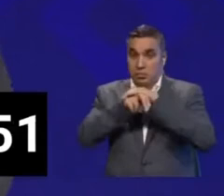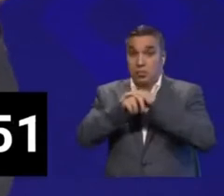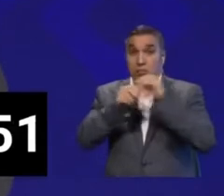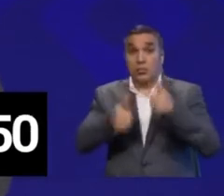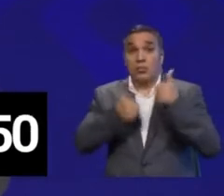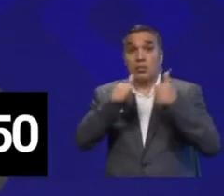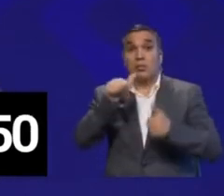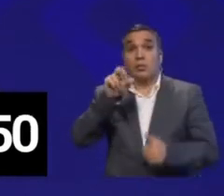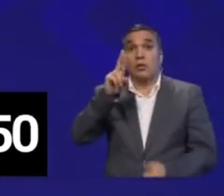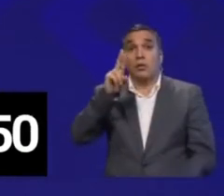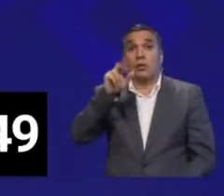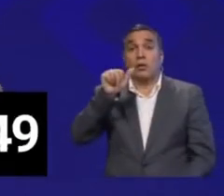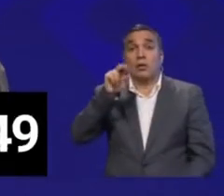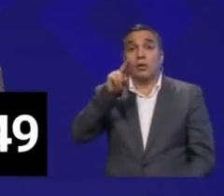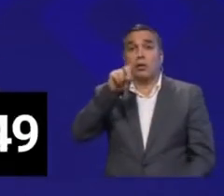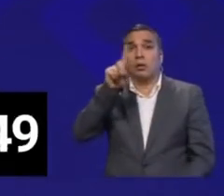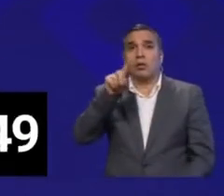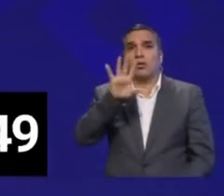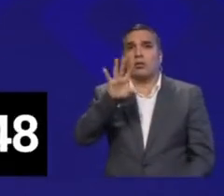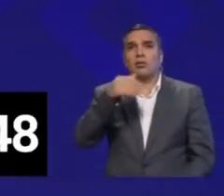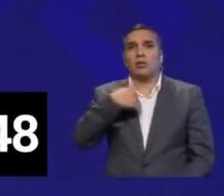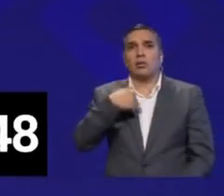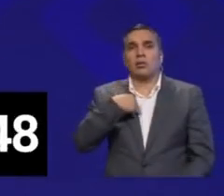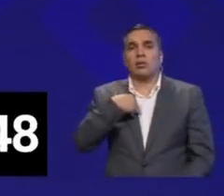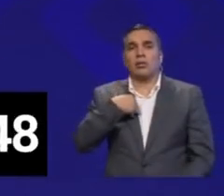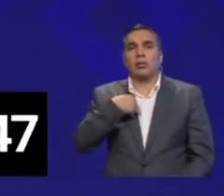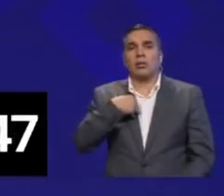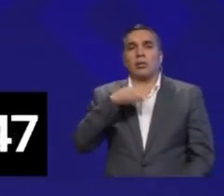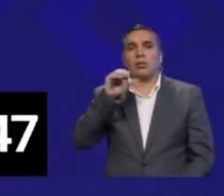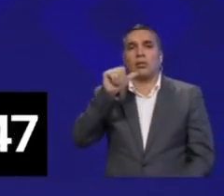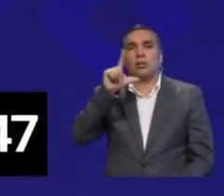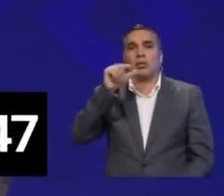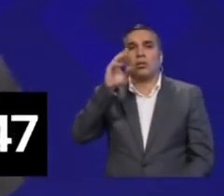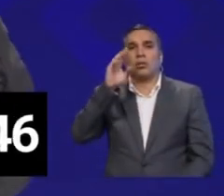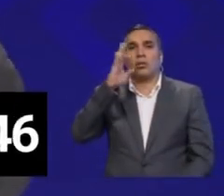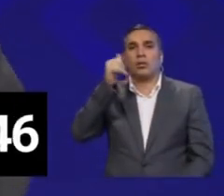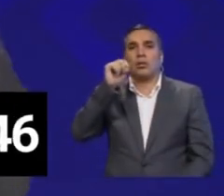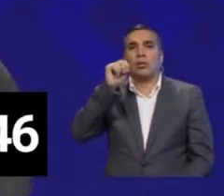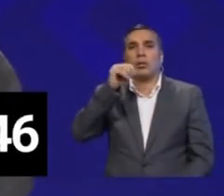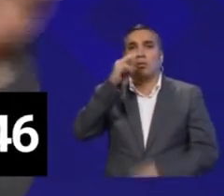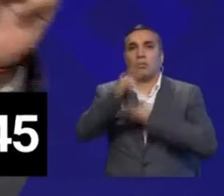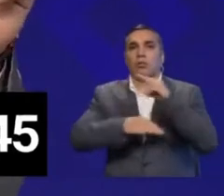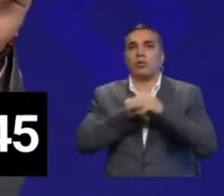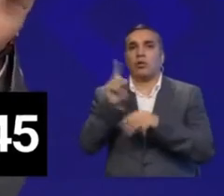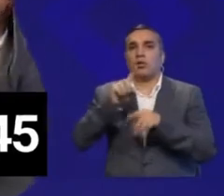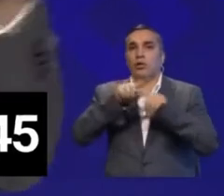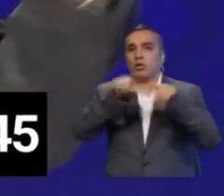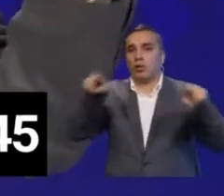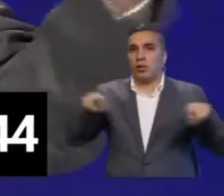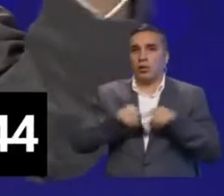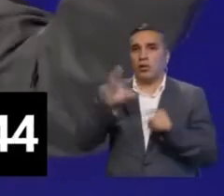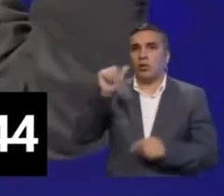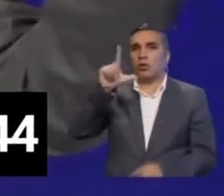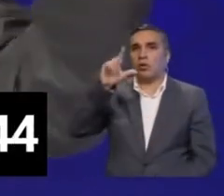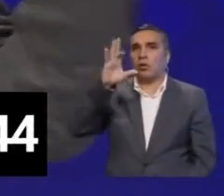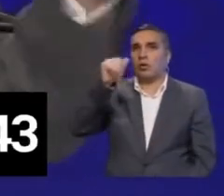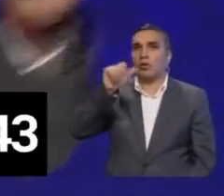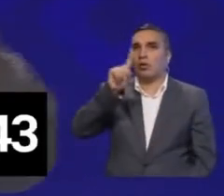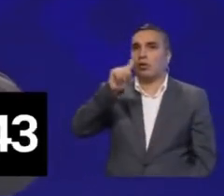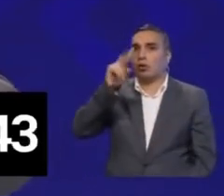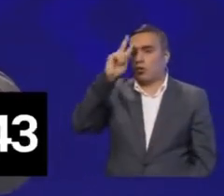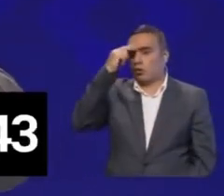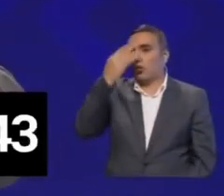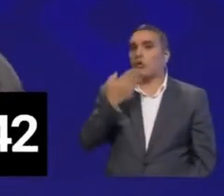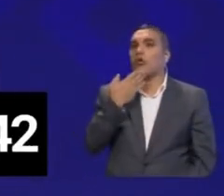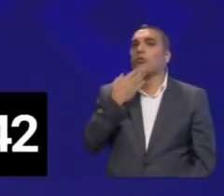candidato Arauz, realmente tenemos el coltán ahora en el mundo, no la laguna de Colta. No vaya a confundirse como siempre